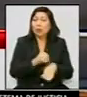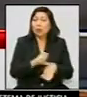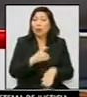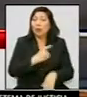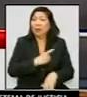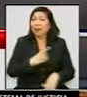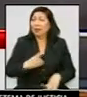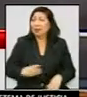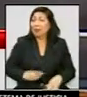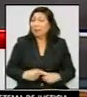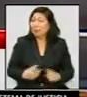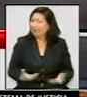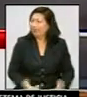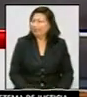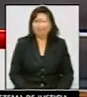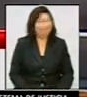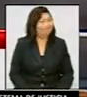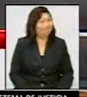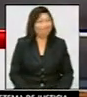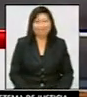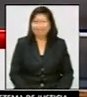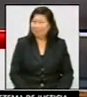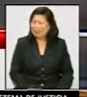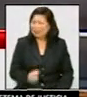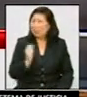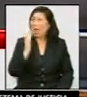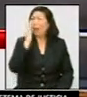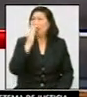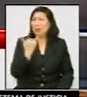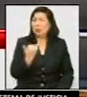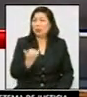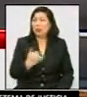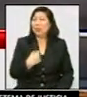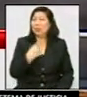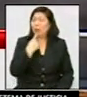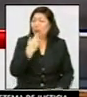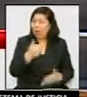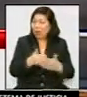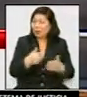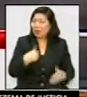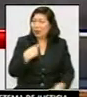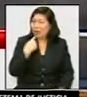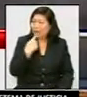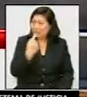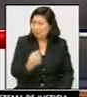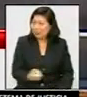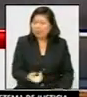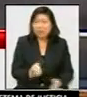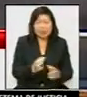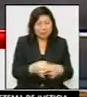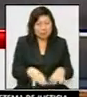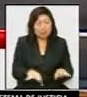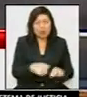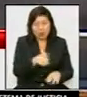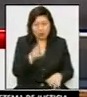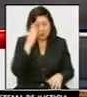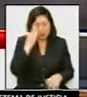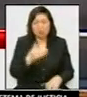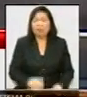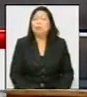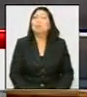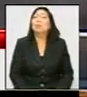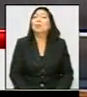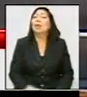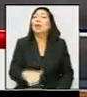directivo. Eso, presidente, realmente son poses autoritarias. Lo he dicho en su momento y ahora es importante que lo sepan. Es